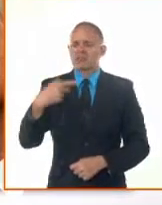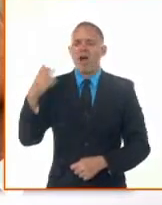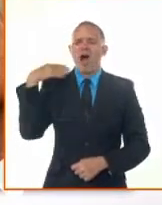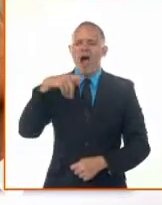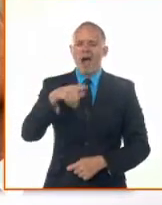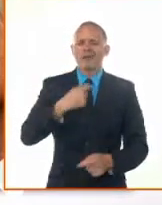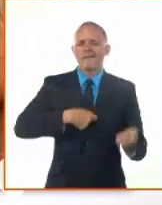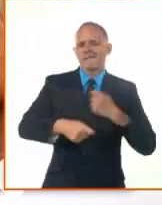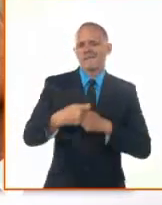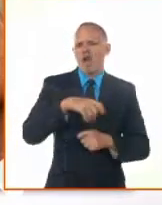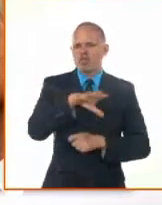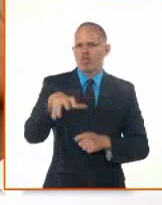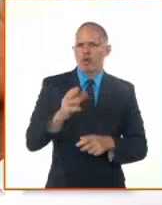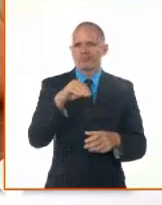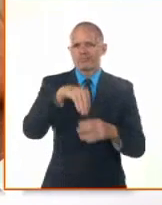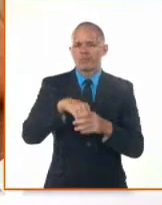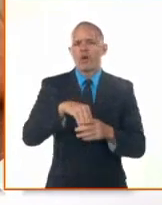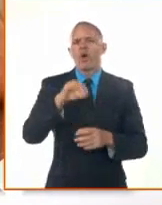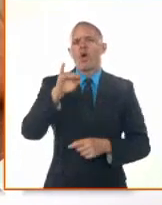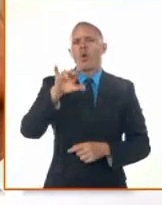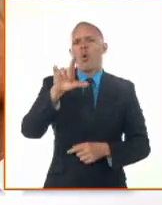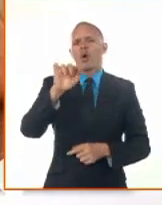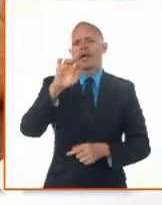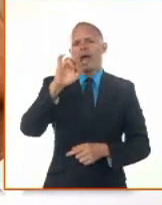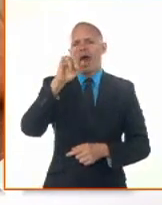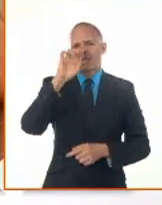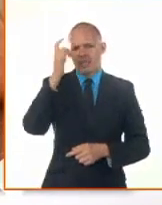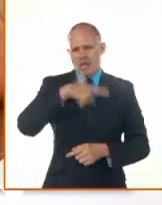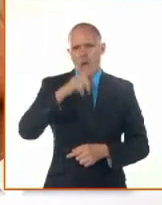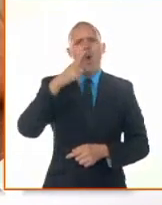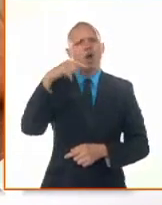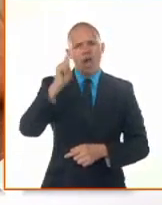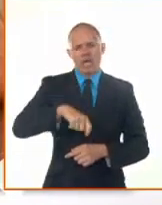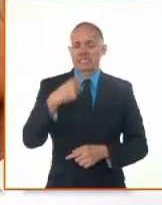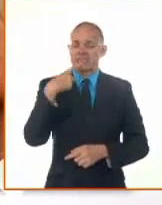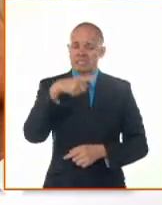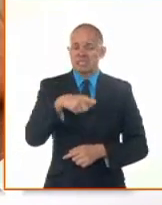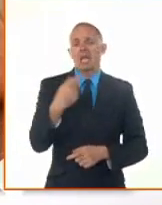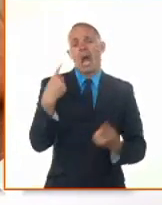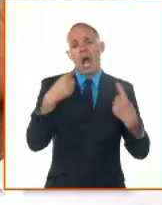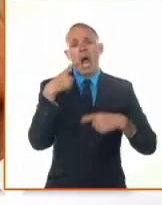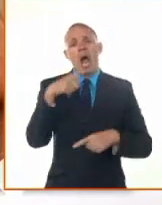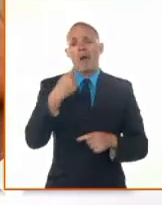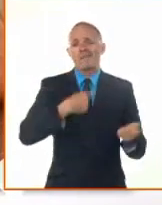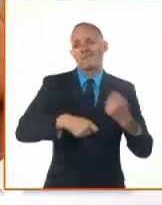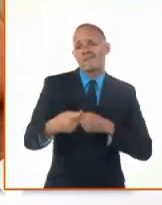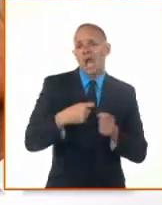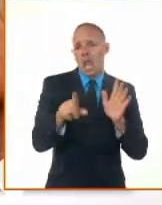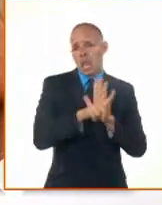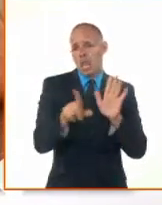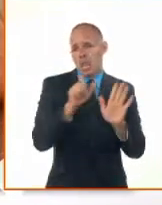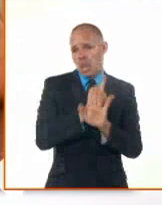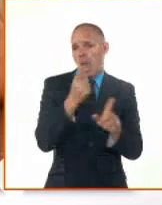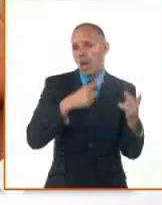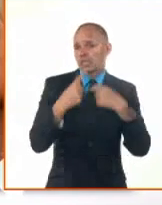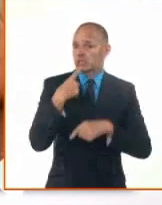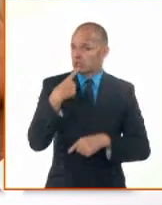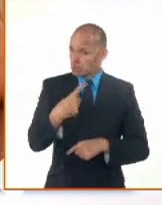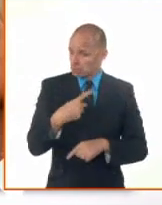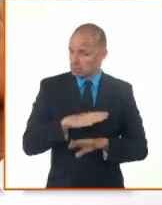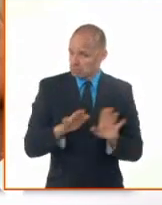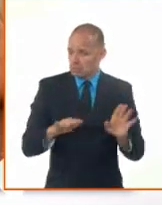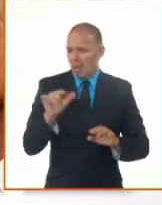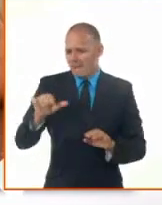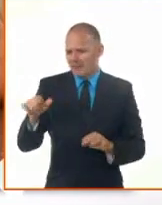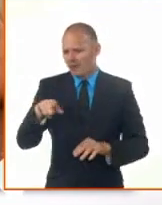alguna actividad ilegales que se que cometió etcétera etcétera esto no sea concretado pero ahora mucha gente dice